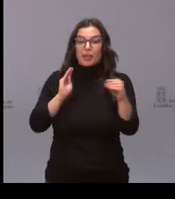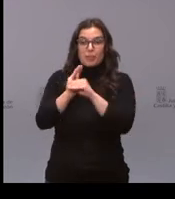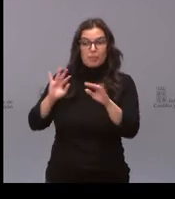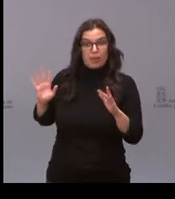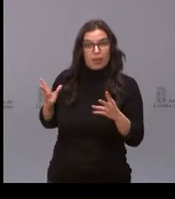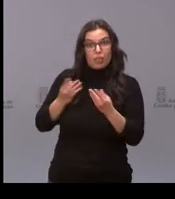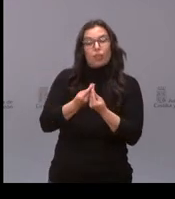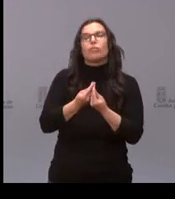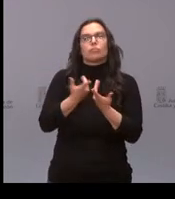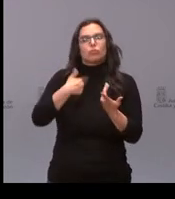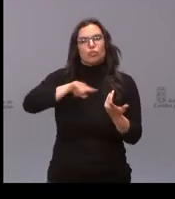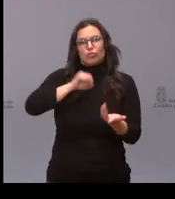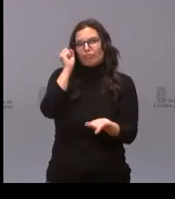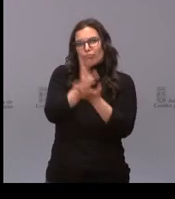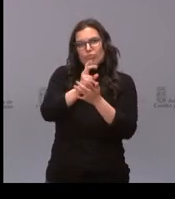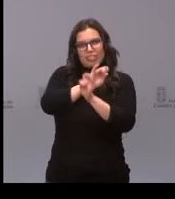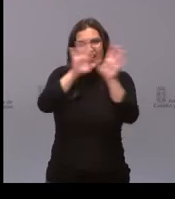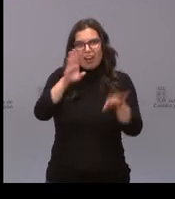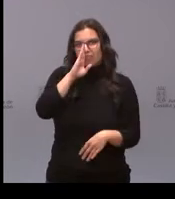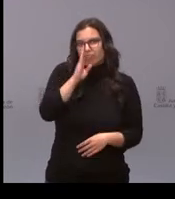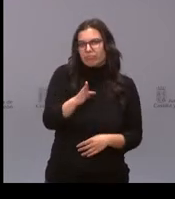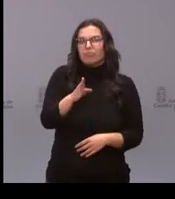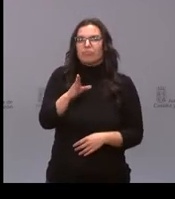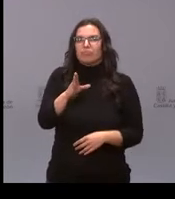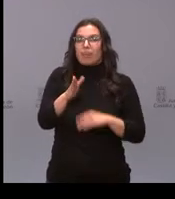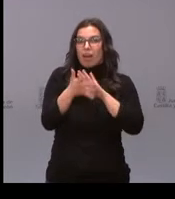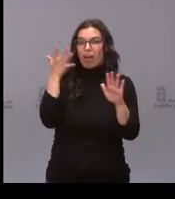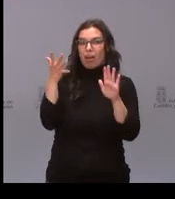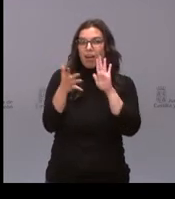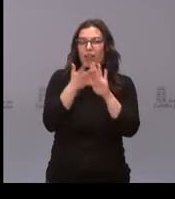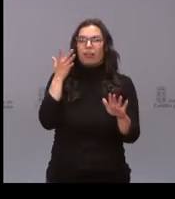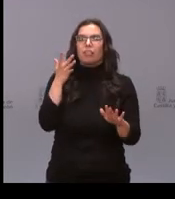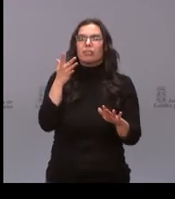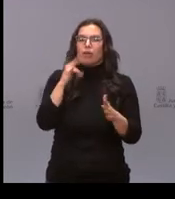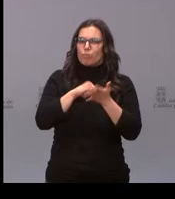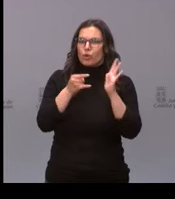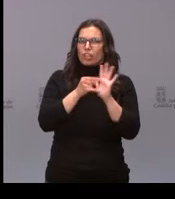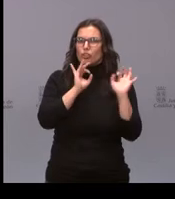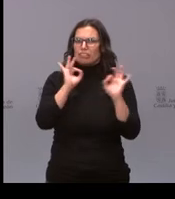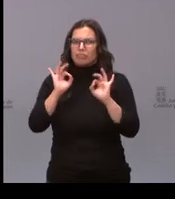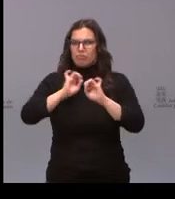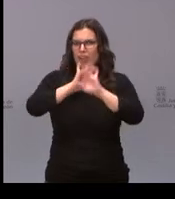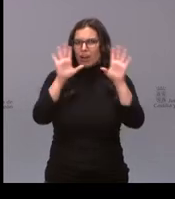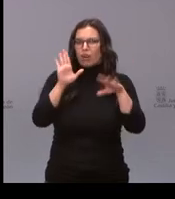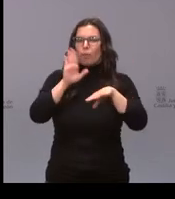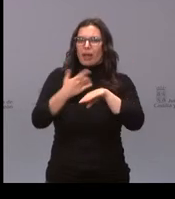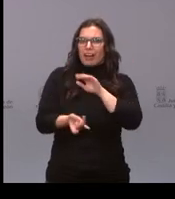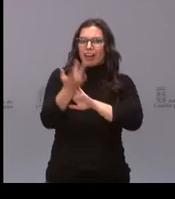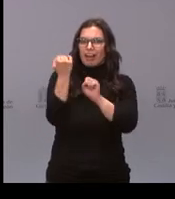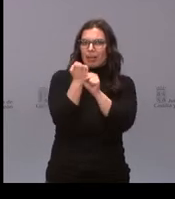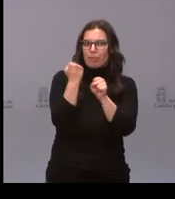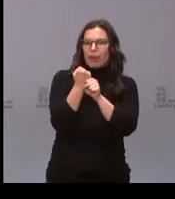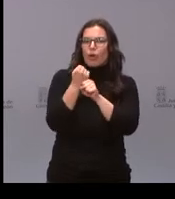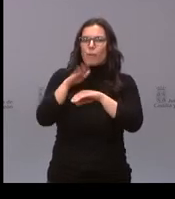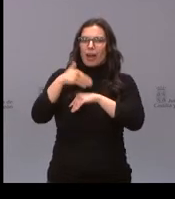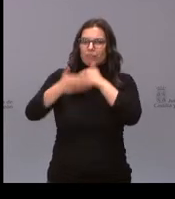una apuesta clara y decidida por la vía rápida, con proyectos concretos para el empleo, el futuro y